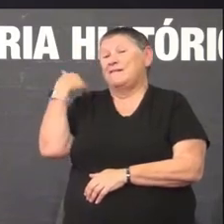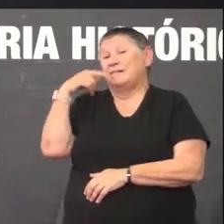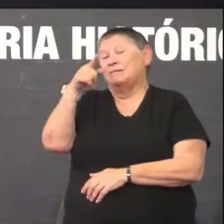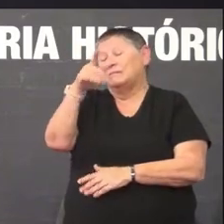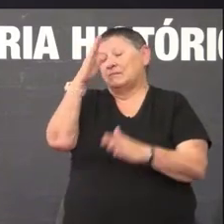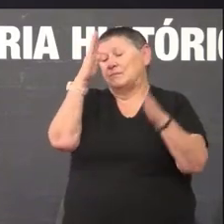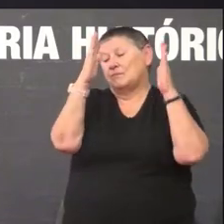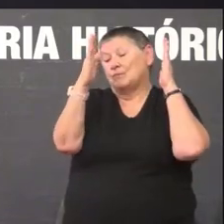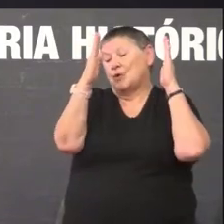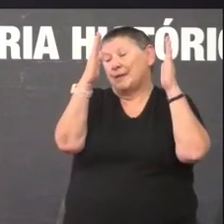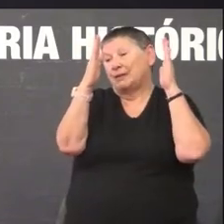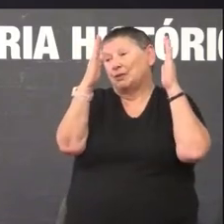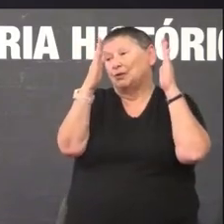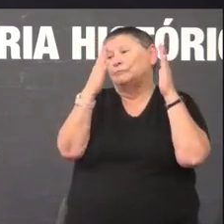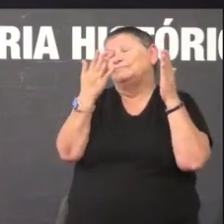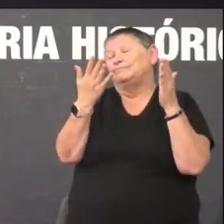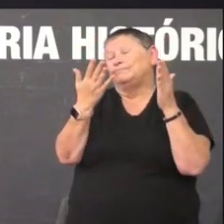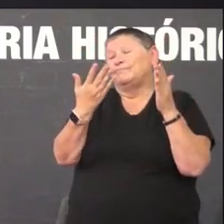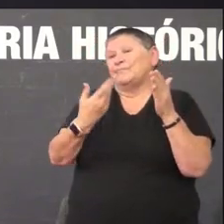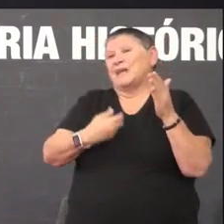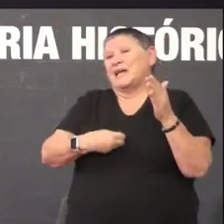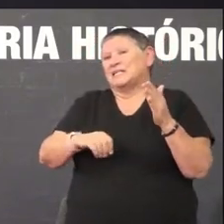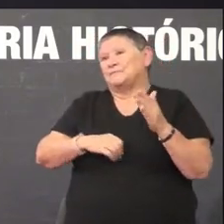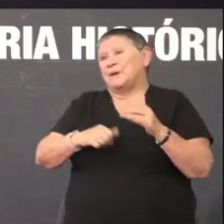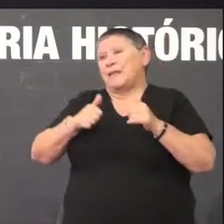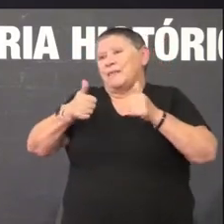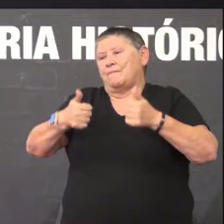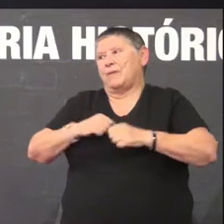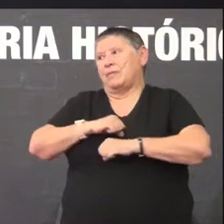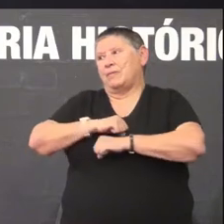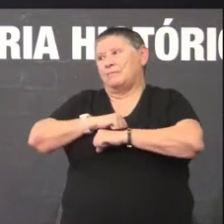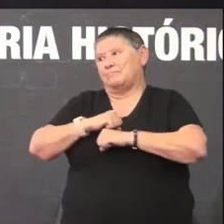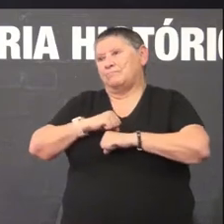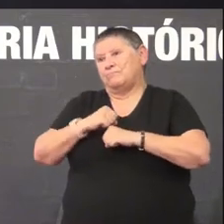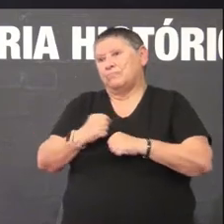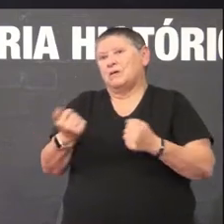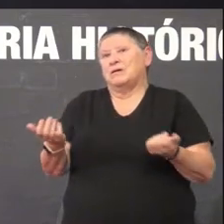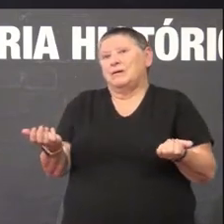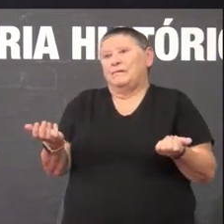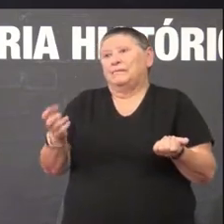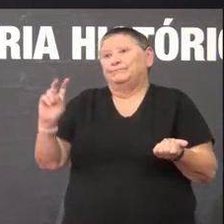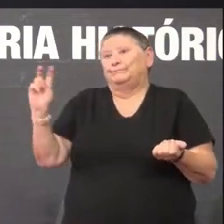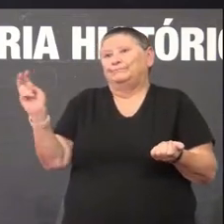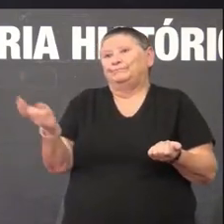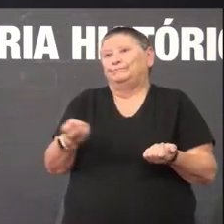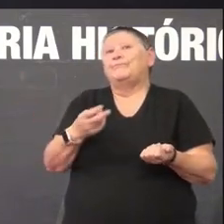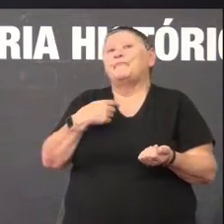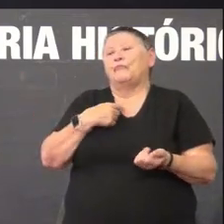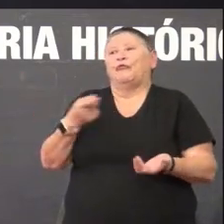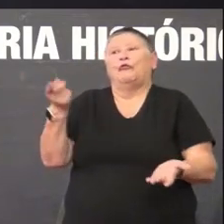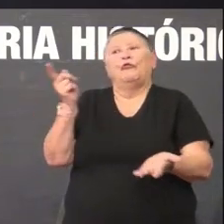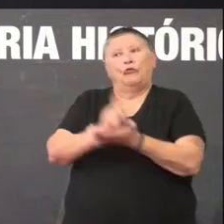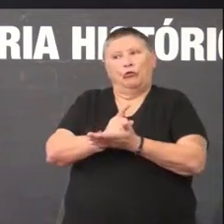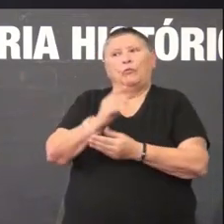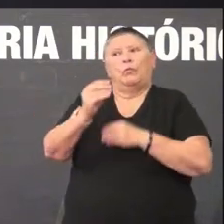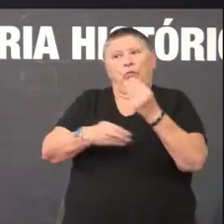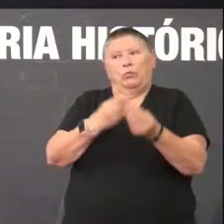con España asentándose, etcétera, etcétera, lo volvería a hacer.